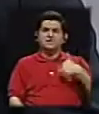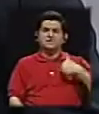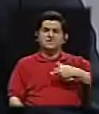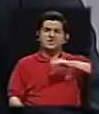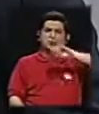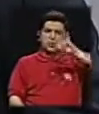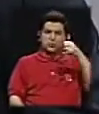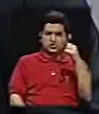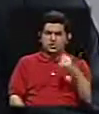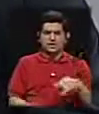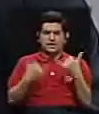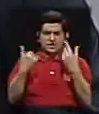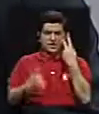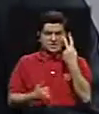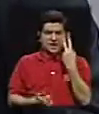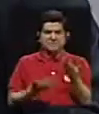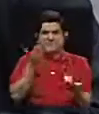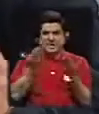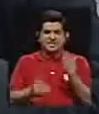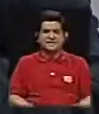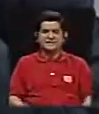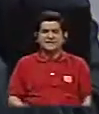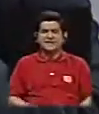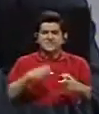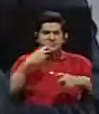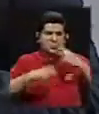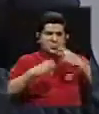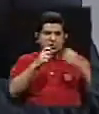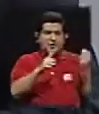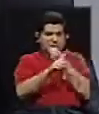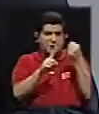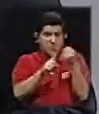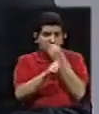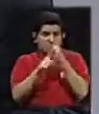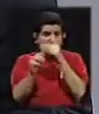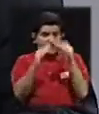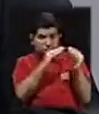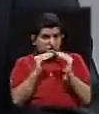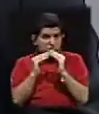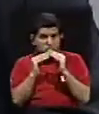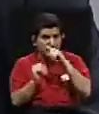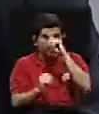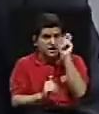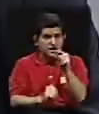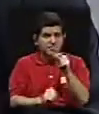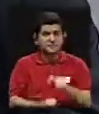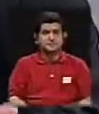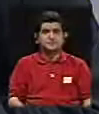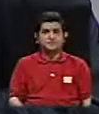¿han comenzado a haber ya brotes de violencia o conflictividad en las comunidades?